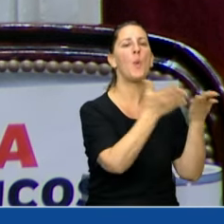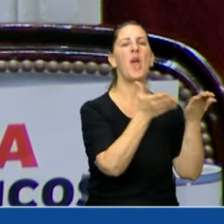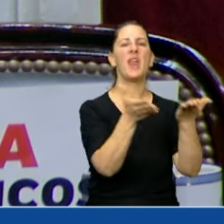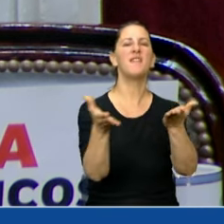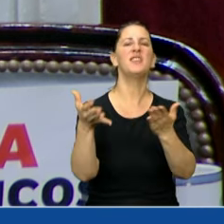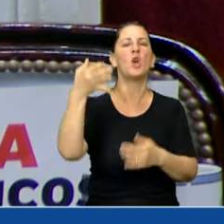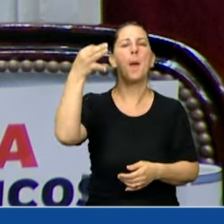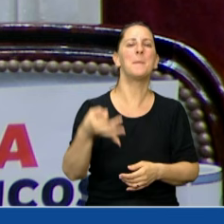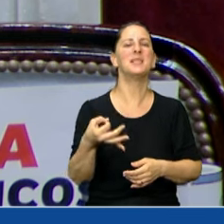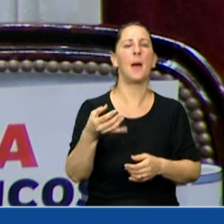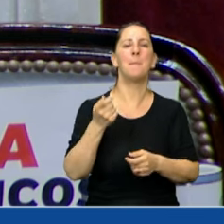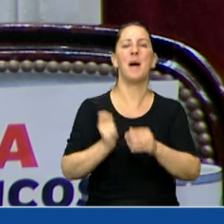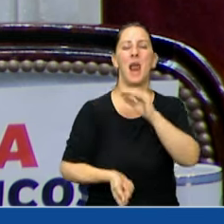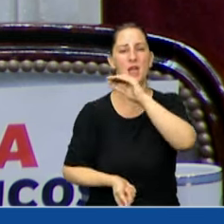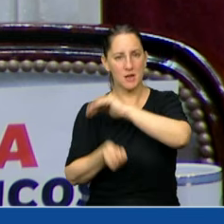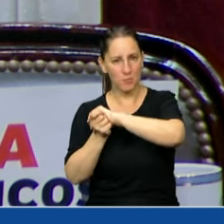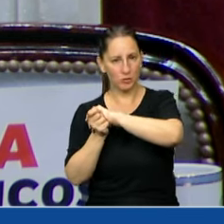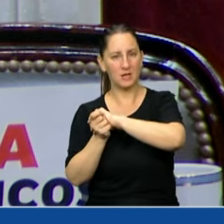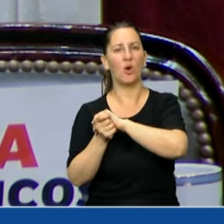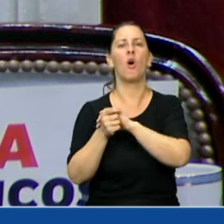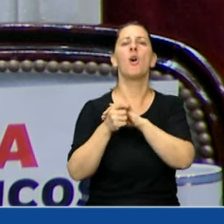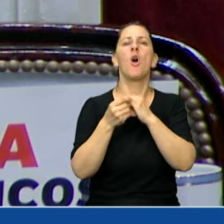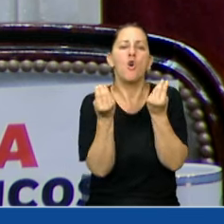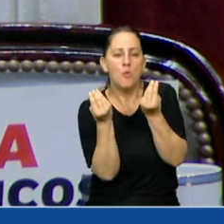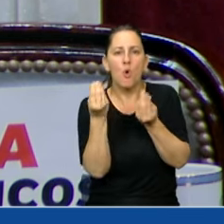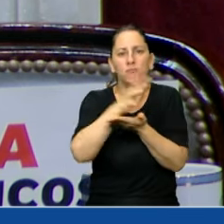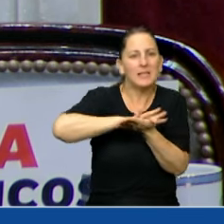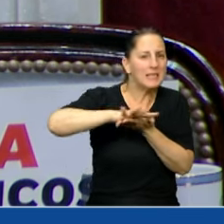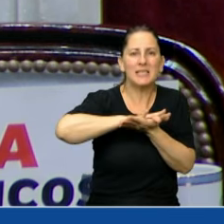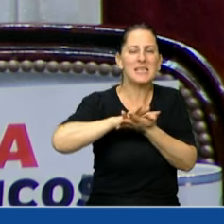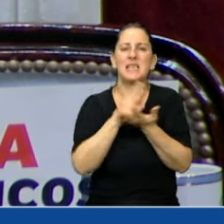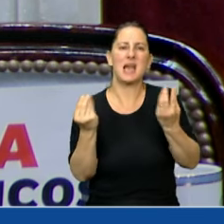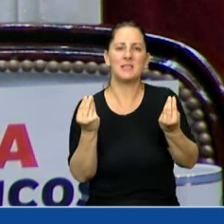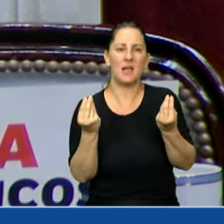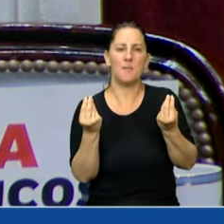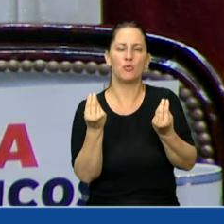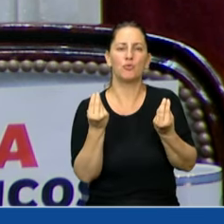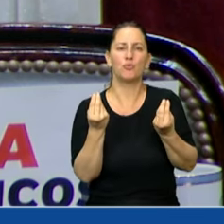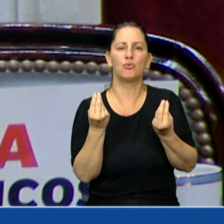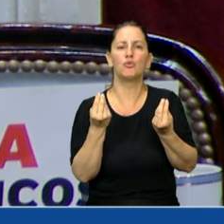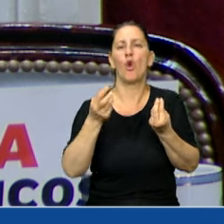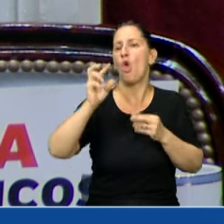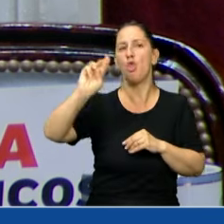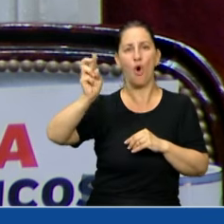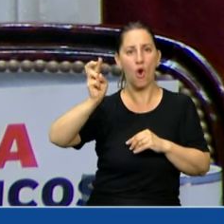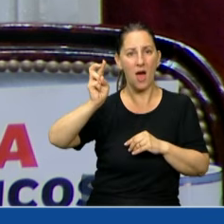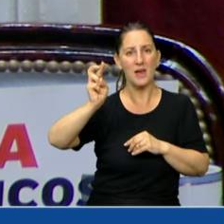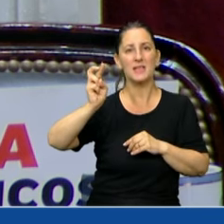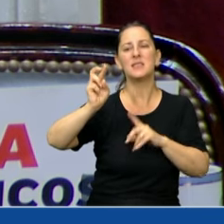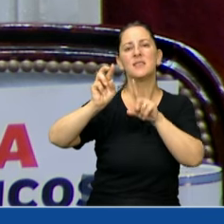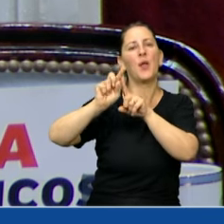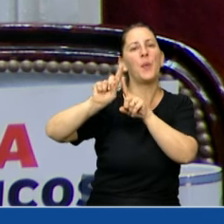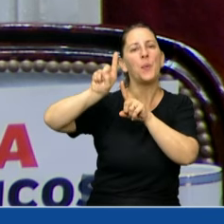particulares para la importación la resolución de Qué hacen con este los los dólares